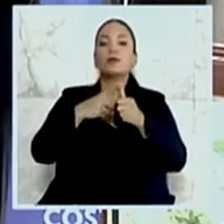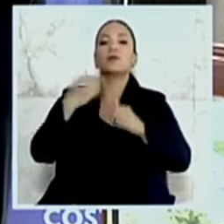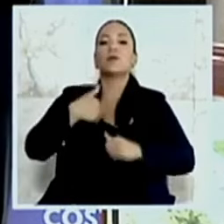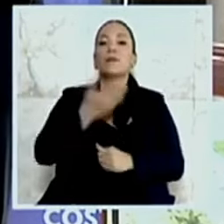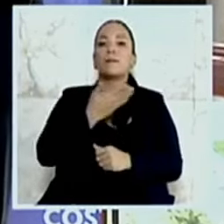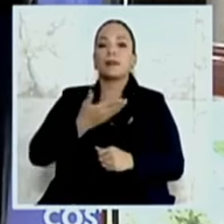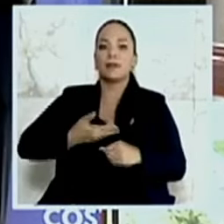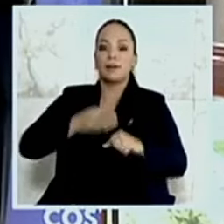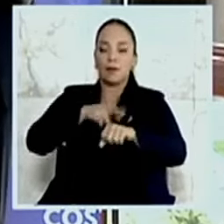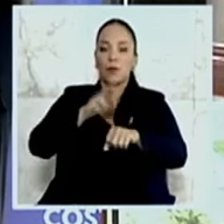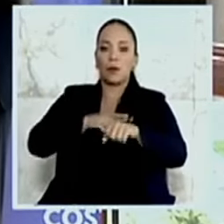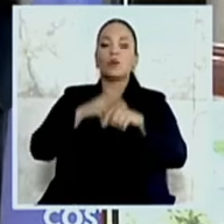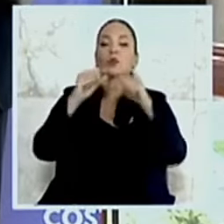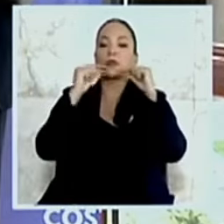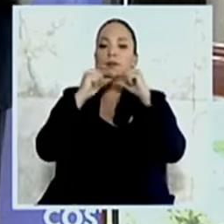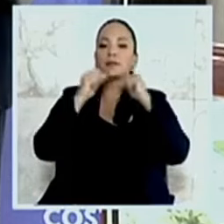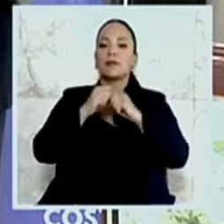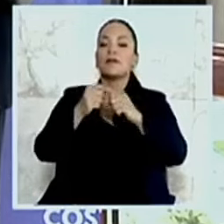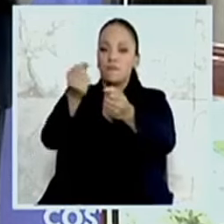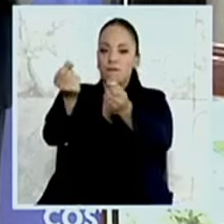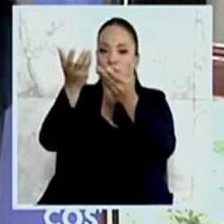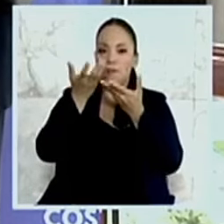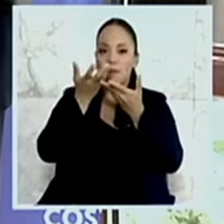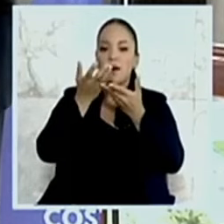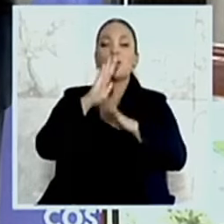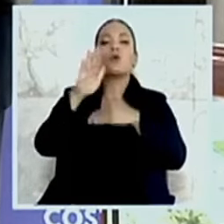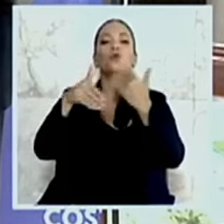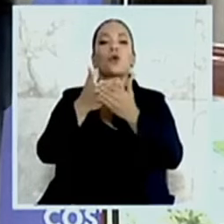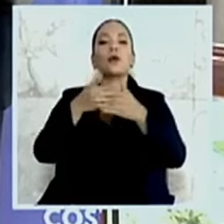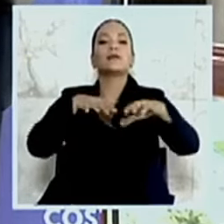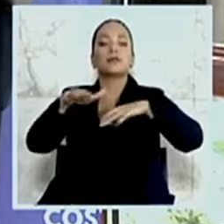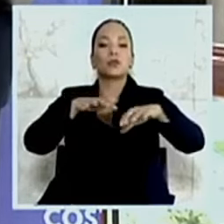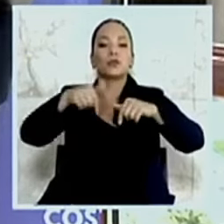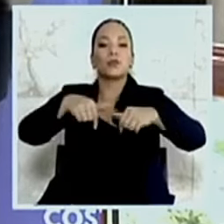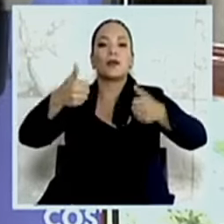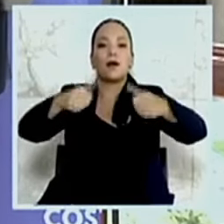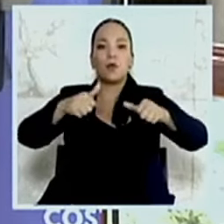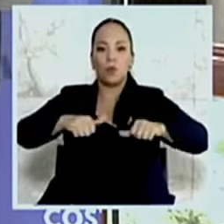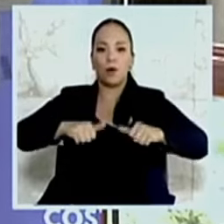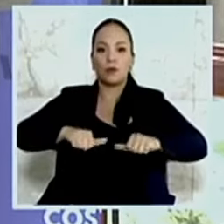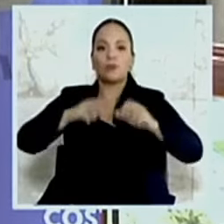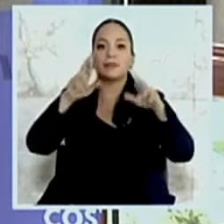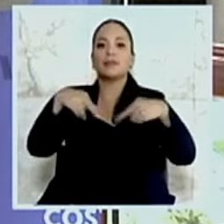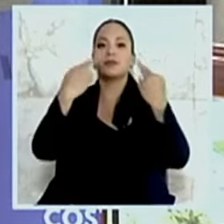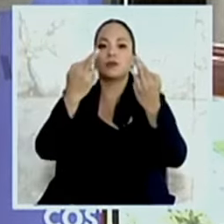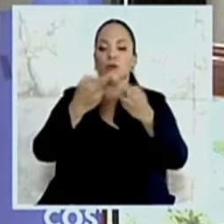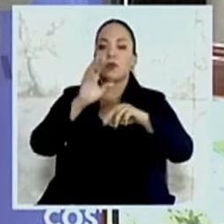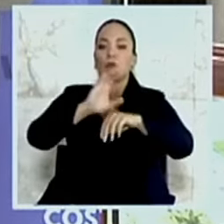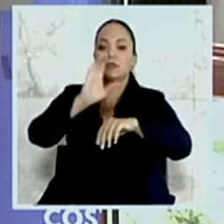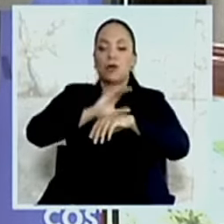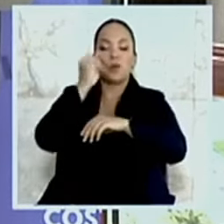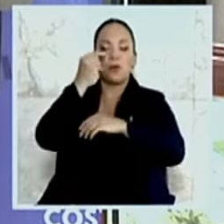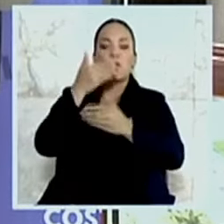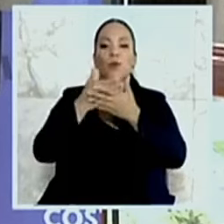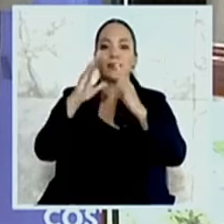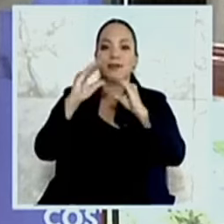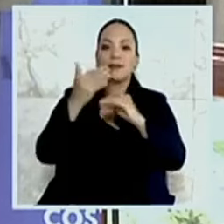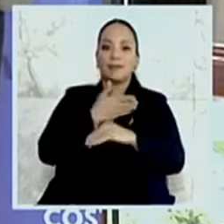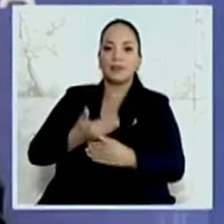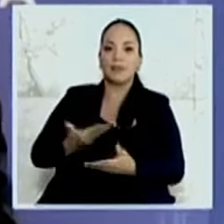República, Rodrigo Chávez Robles, nos informará de las acciones y acuerdos tomados en la sesión de Consejo de Gobierno. Buenas tardes,